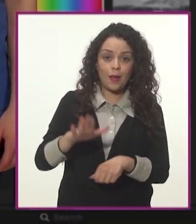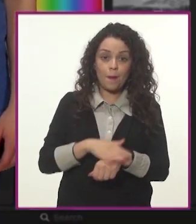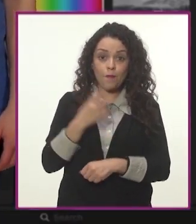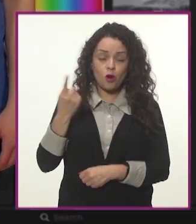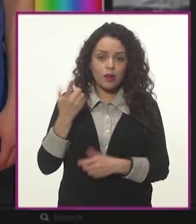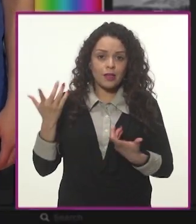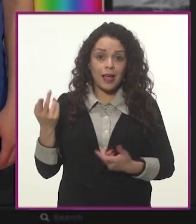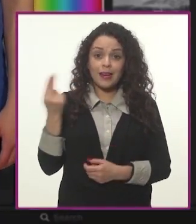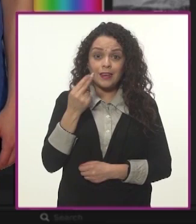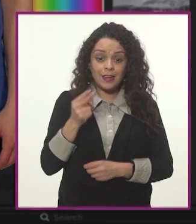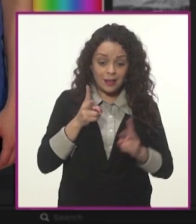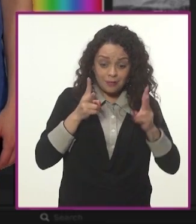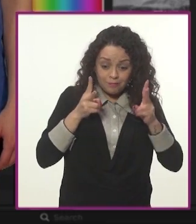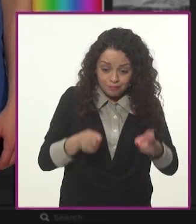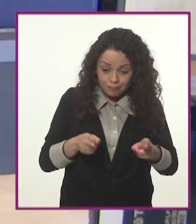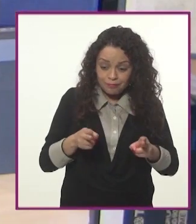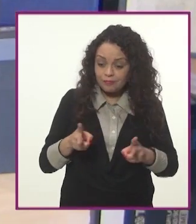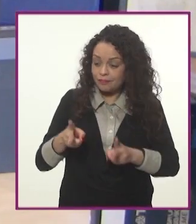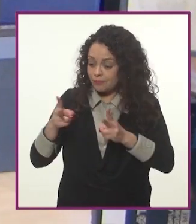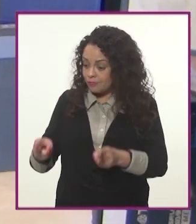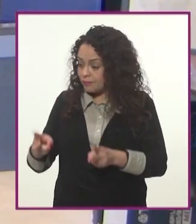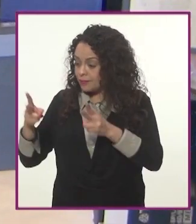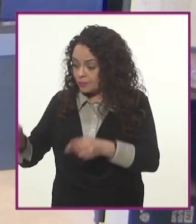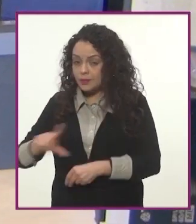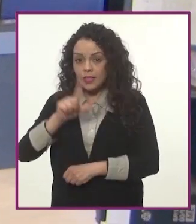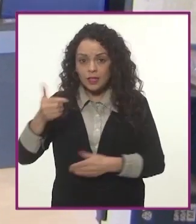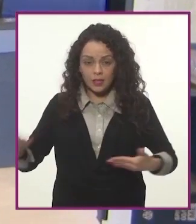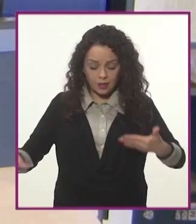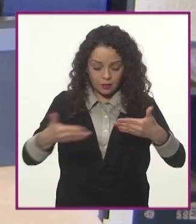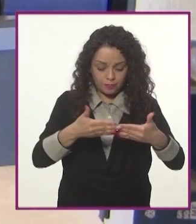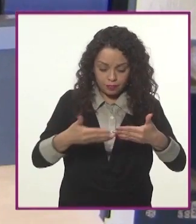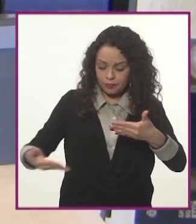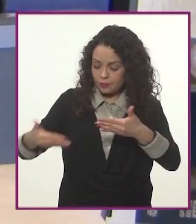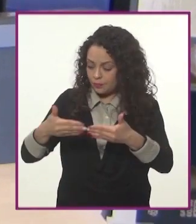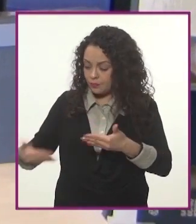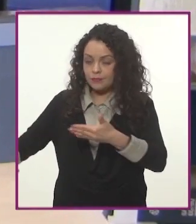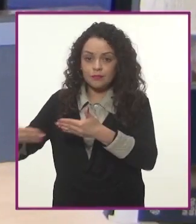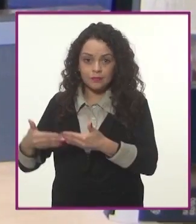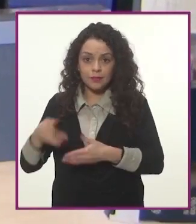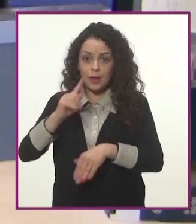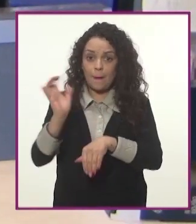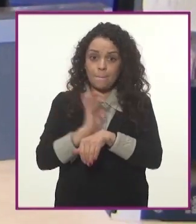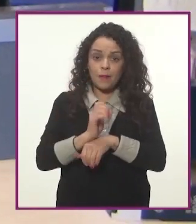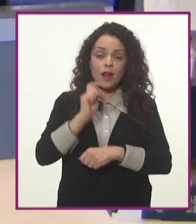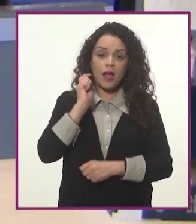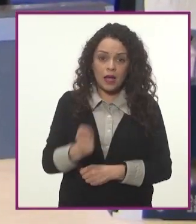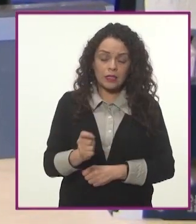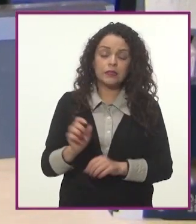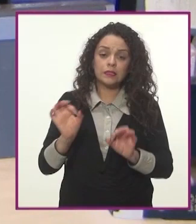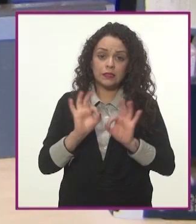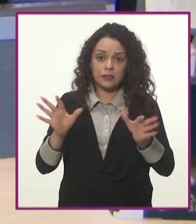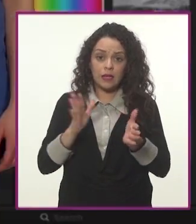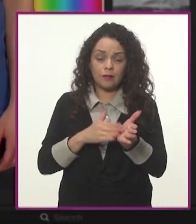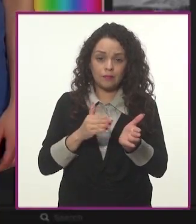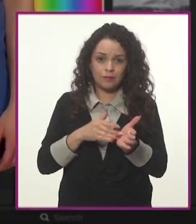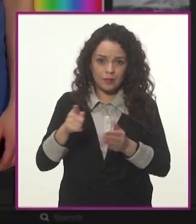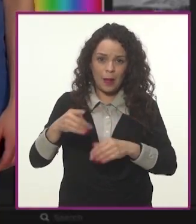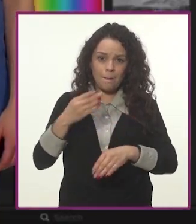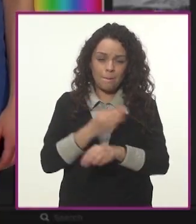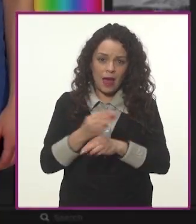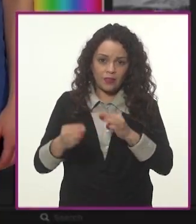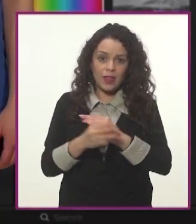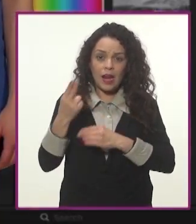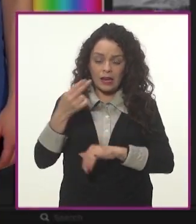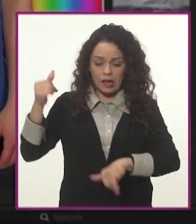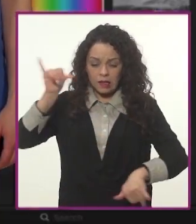que cortar la cinta para ir formando las escenas. Como estas películas están hechas de material fotosensible, se necesitaban procesos químicos